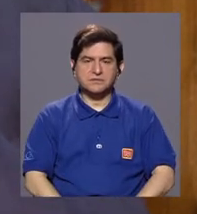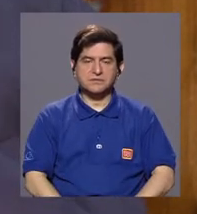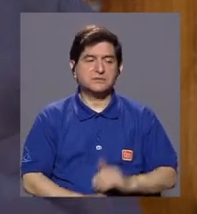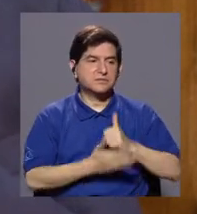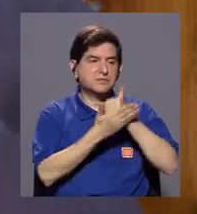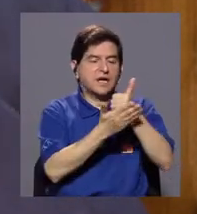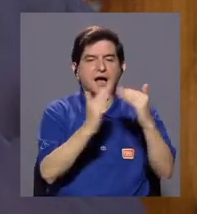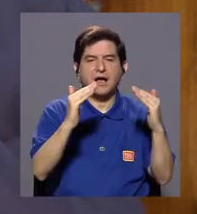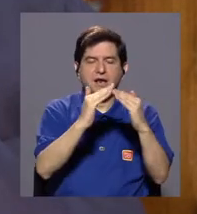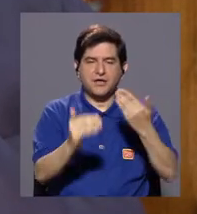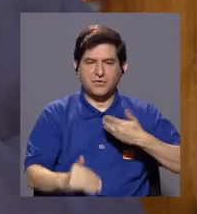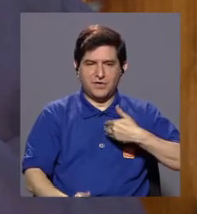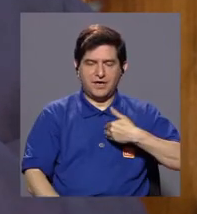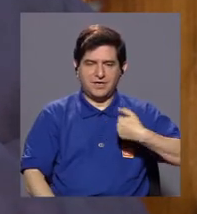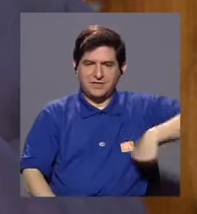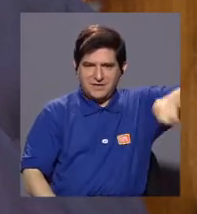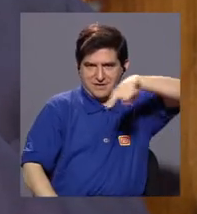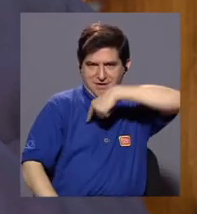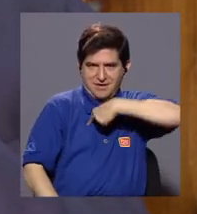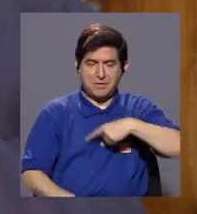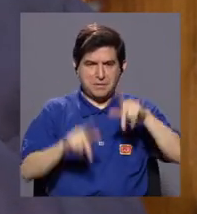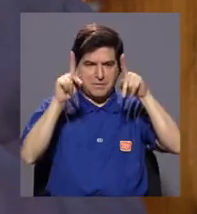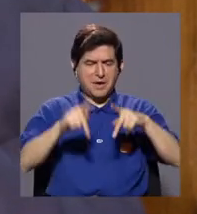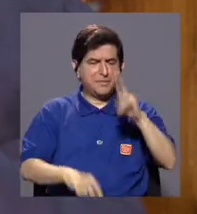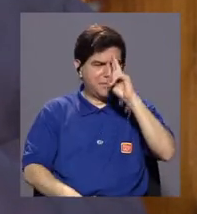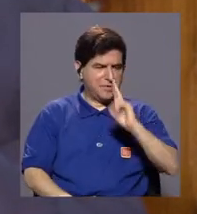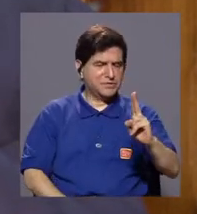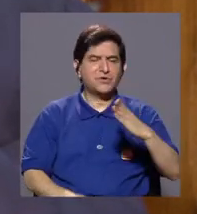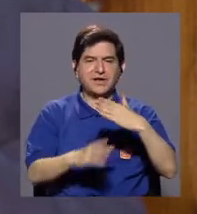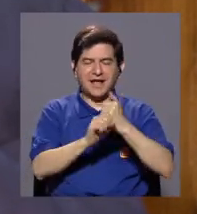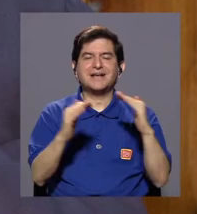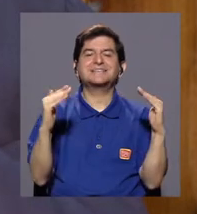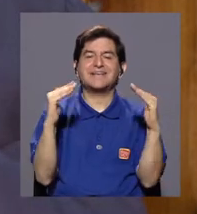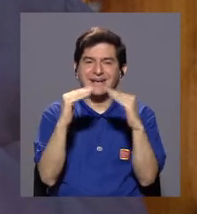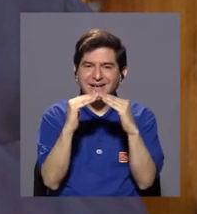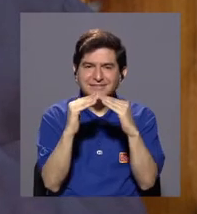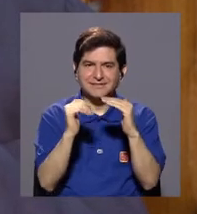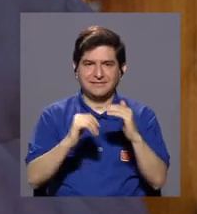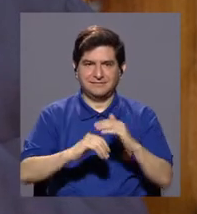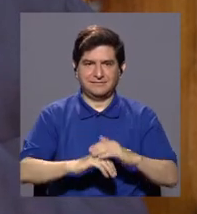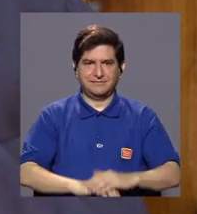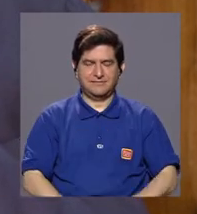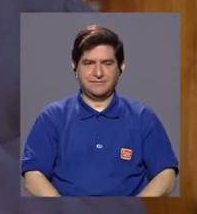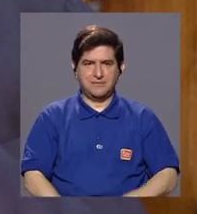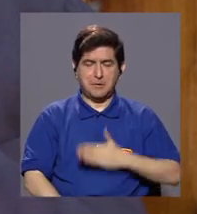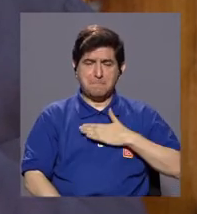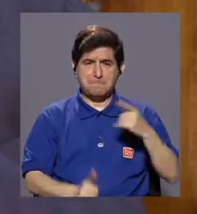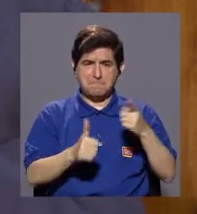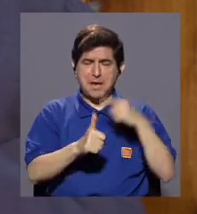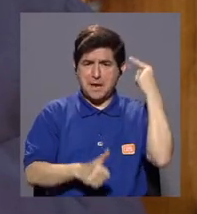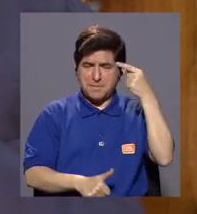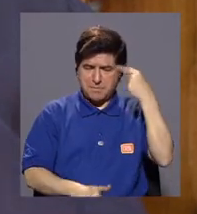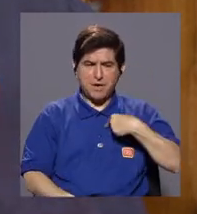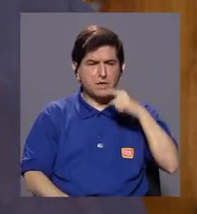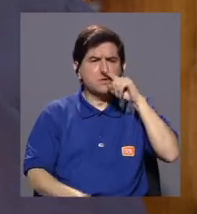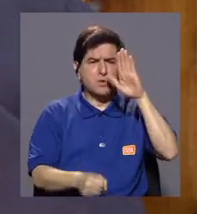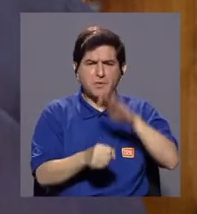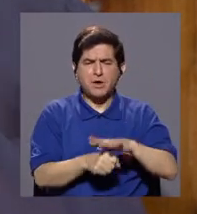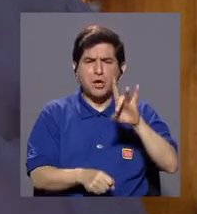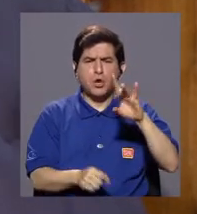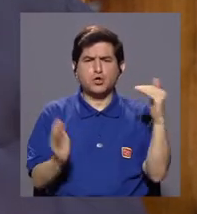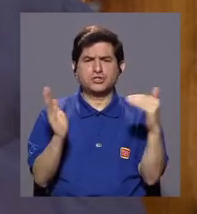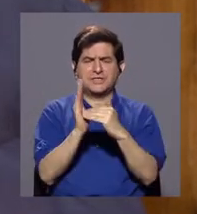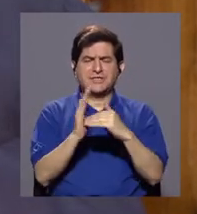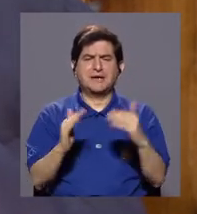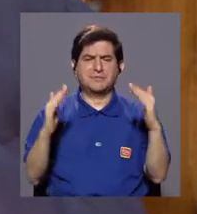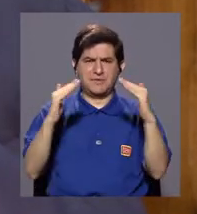al bono de vivienda que tenemos nosotros para que la gente humilde pueda hacerse de una casita. En mi primer gobierno yo prometí hacer